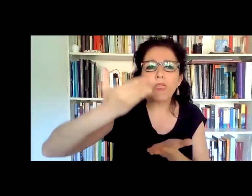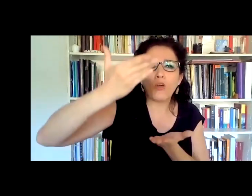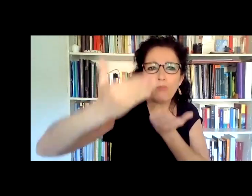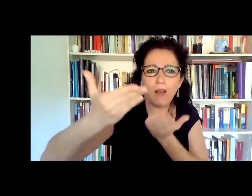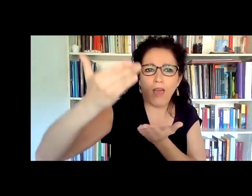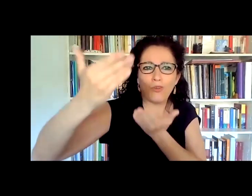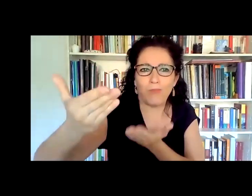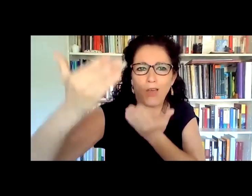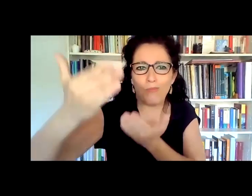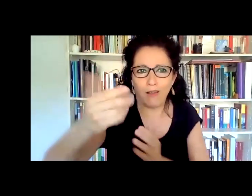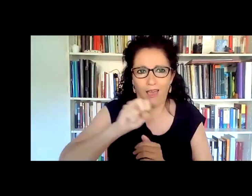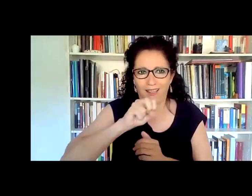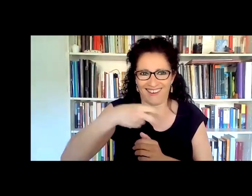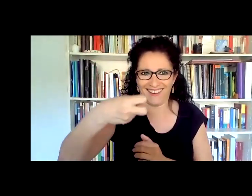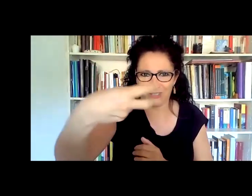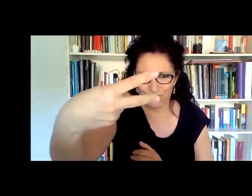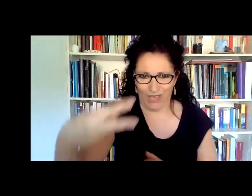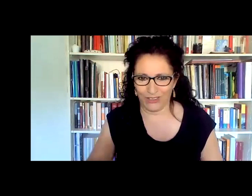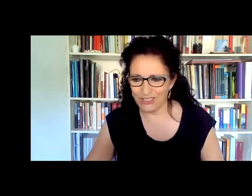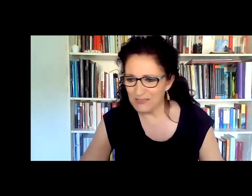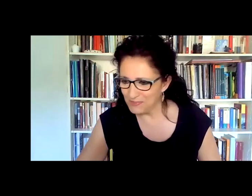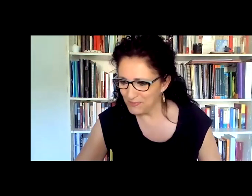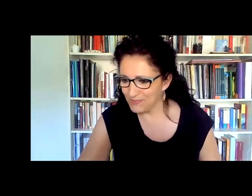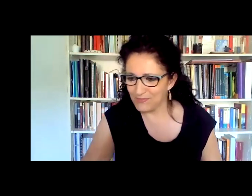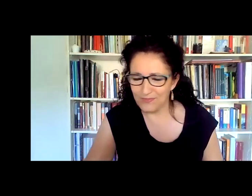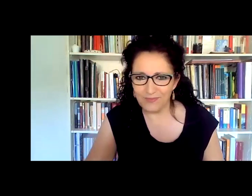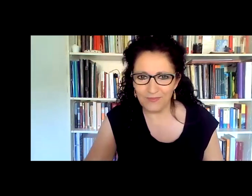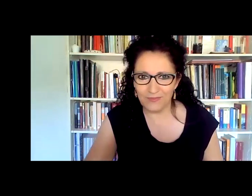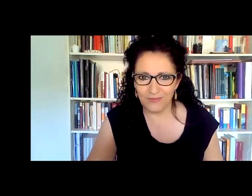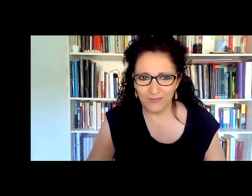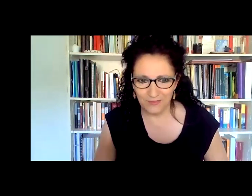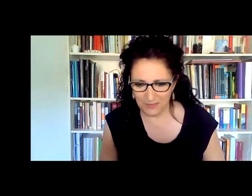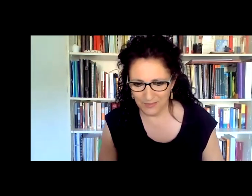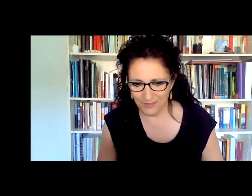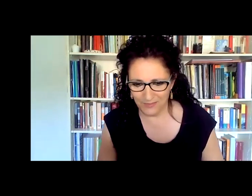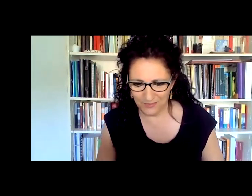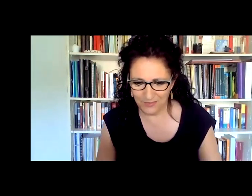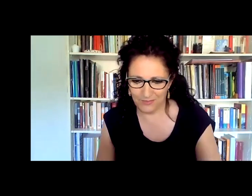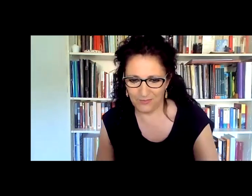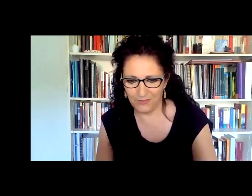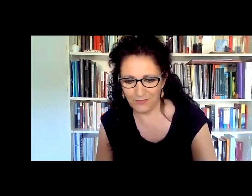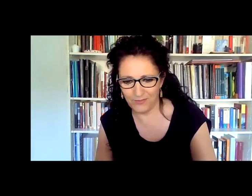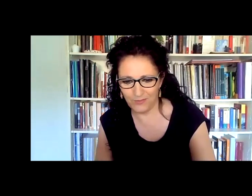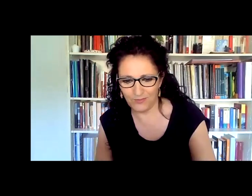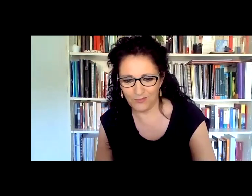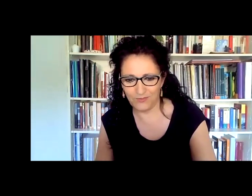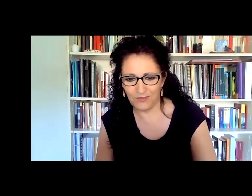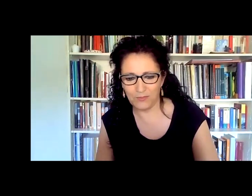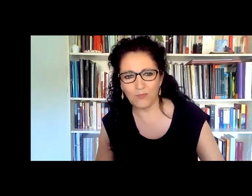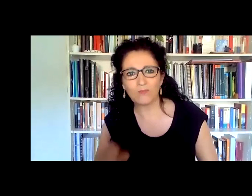en nuestro país, con el objetivo de poder comparar a corto y a largo plazo los resultados y su evolución.